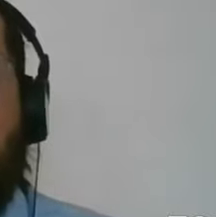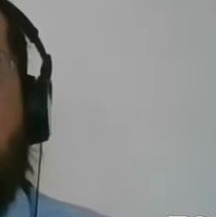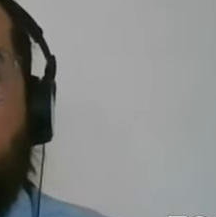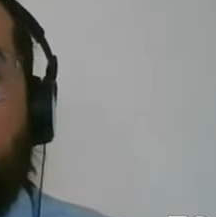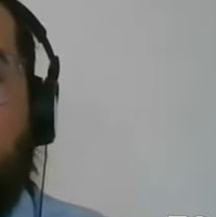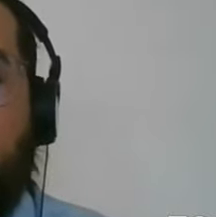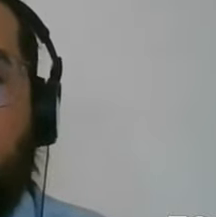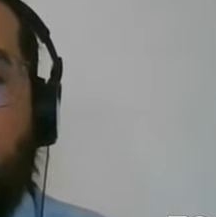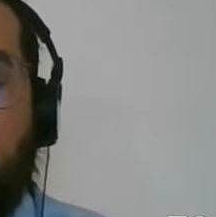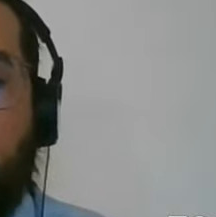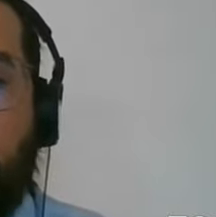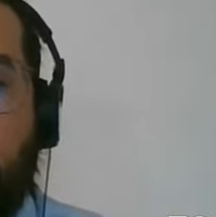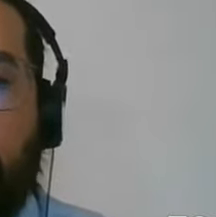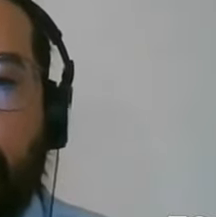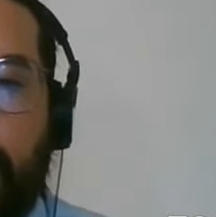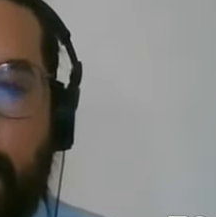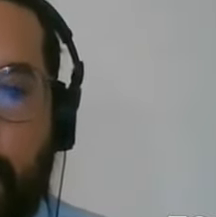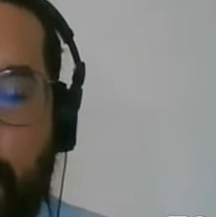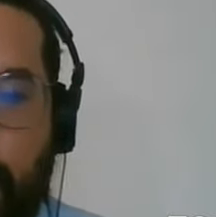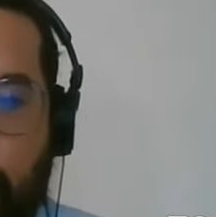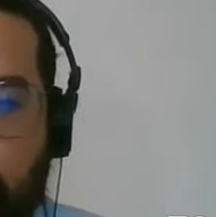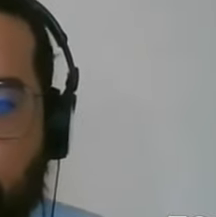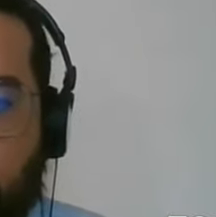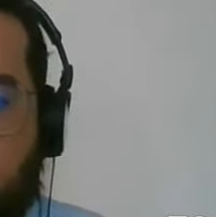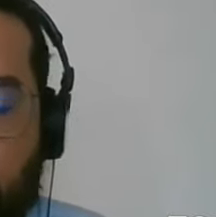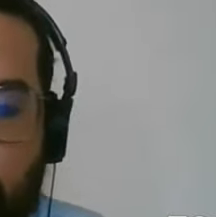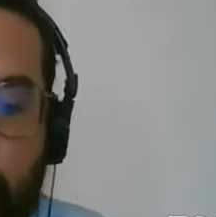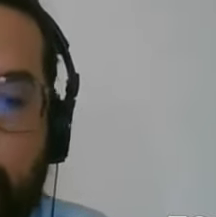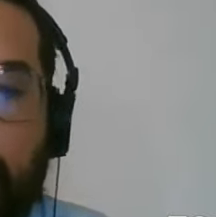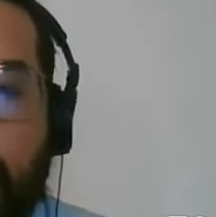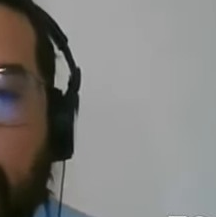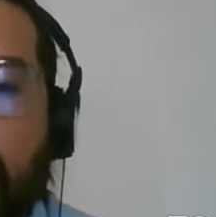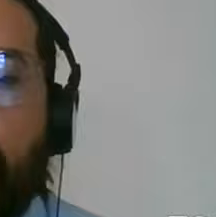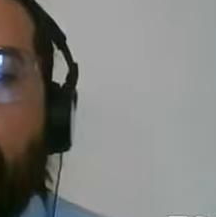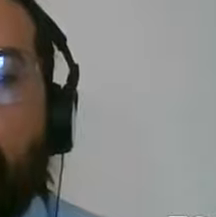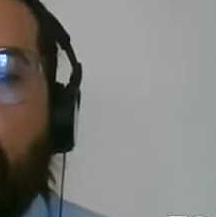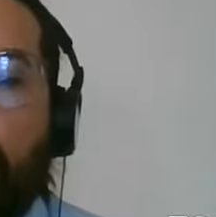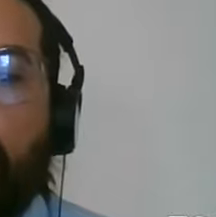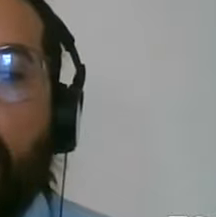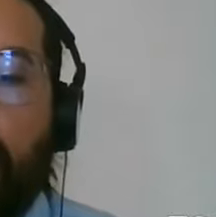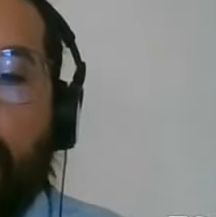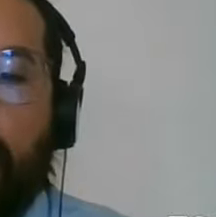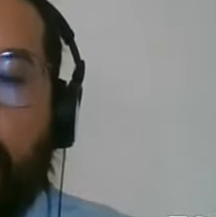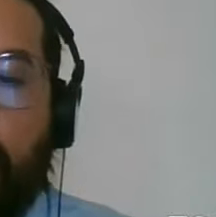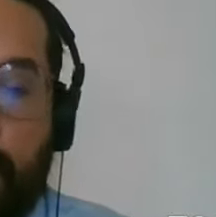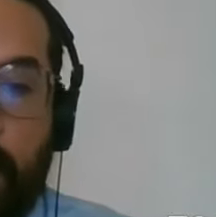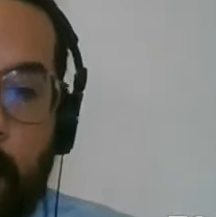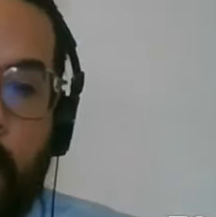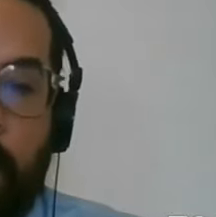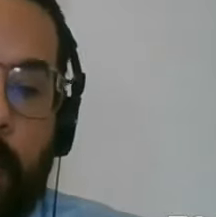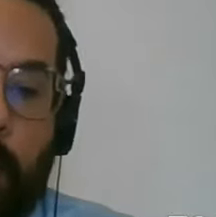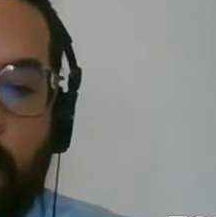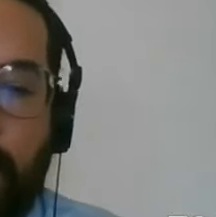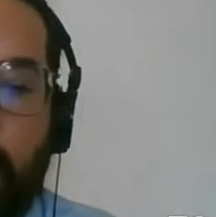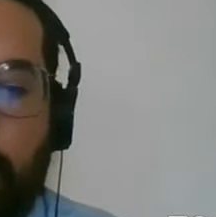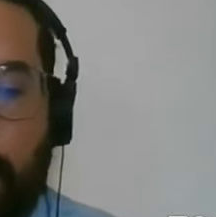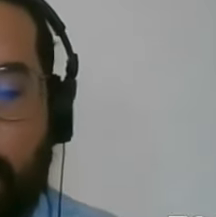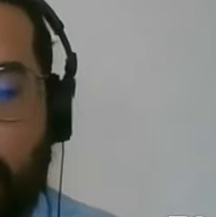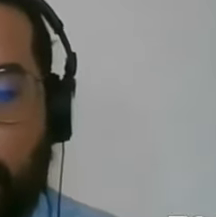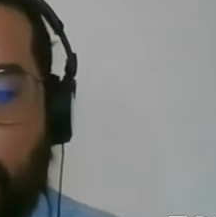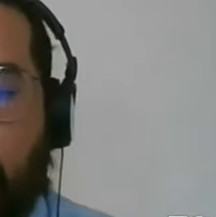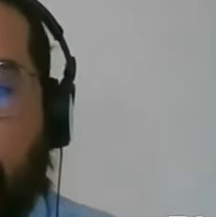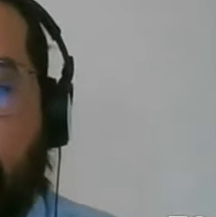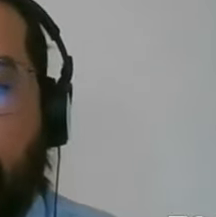la perspectiva para juzgar en materia de género y bueno, por